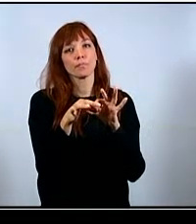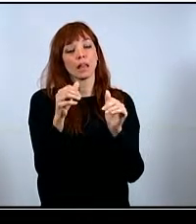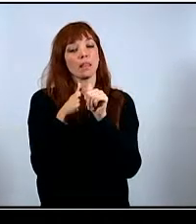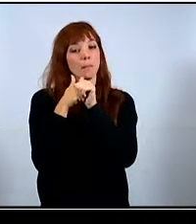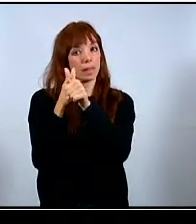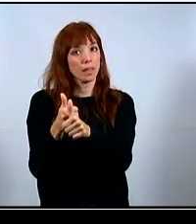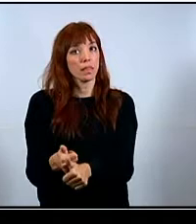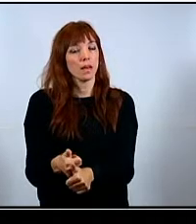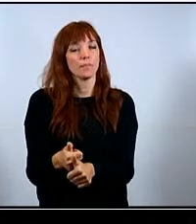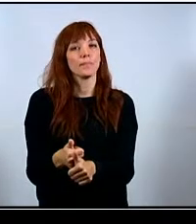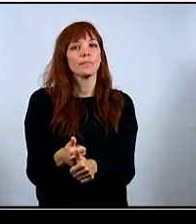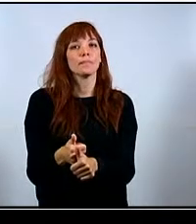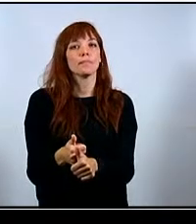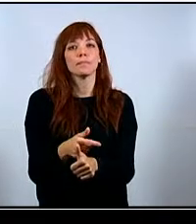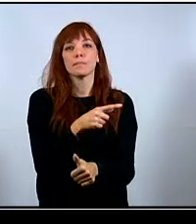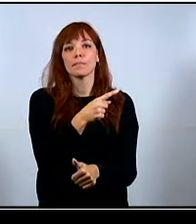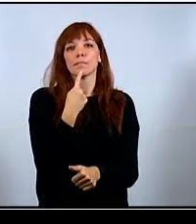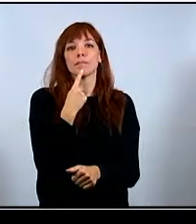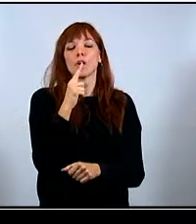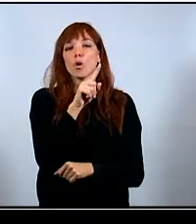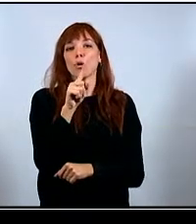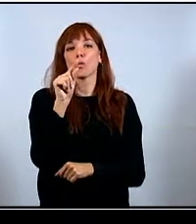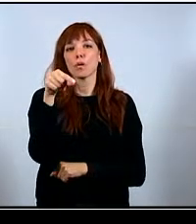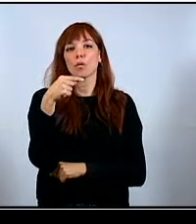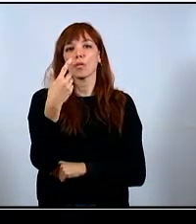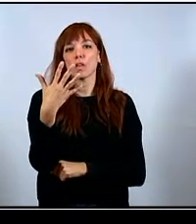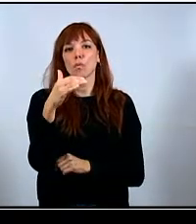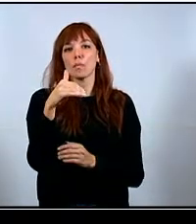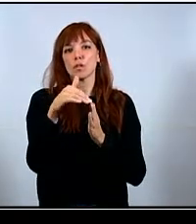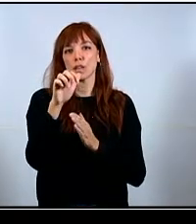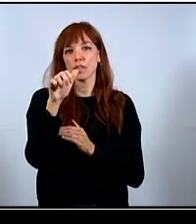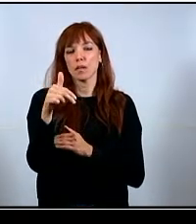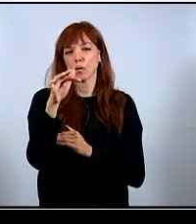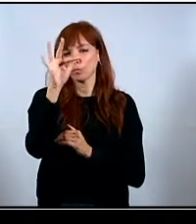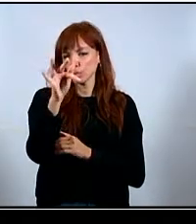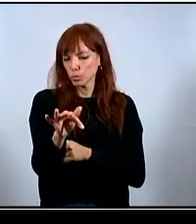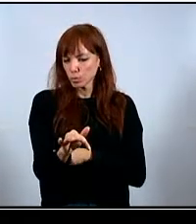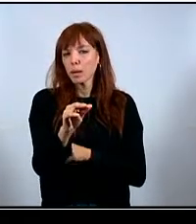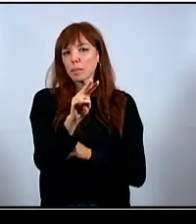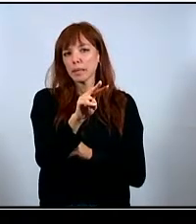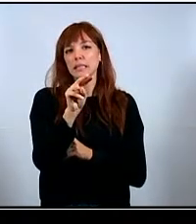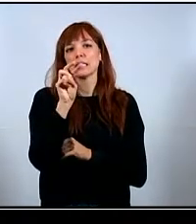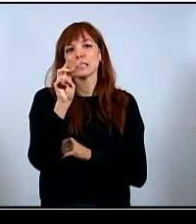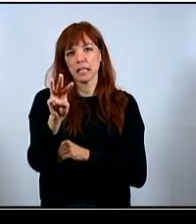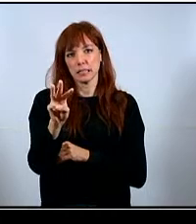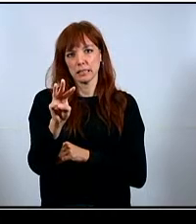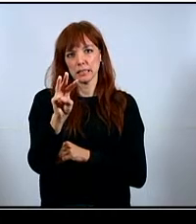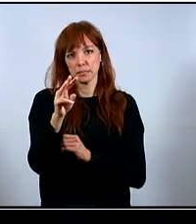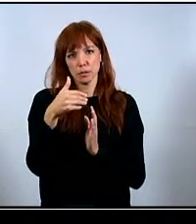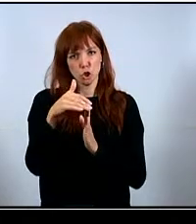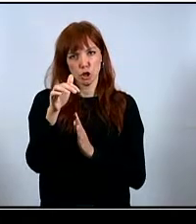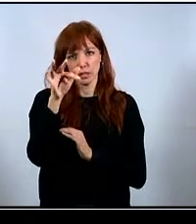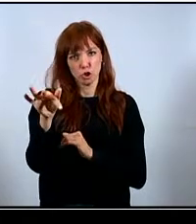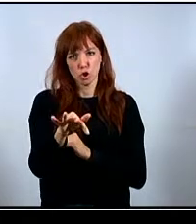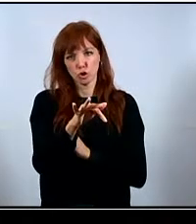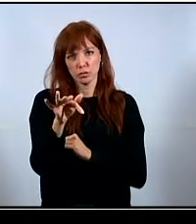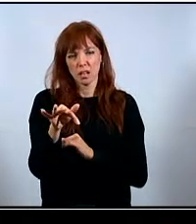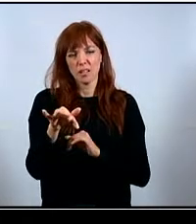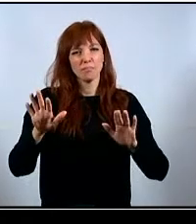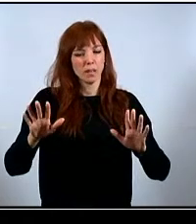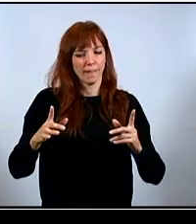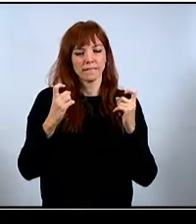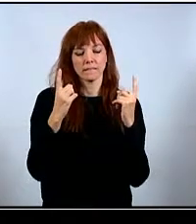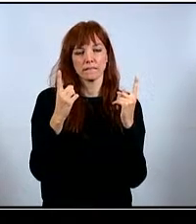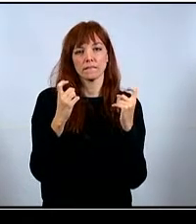dependencia. Son 11,5 millones, 11,5, 23 en total. aún así estamos muy, muy lejos de las necesidades